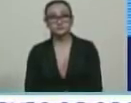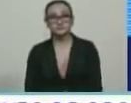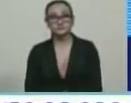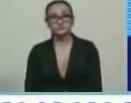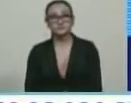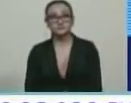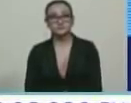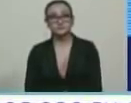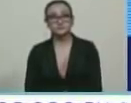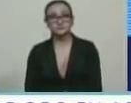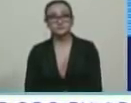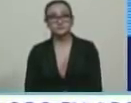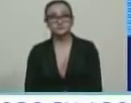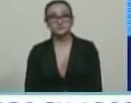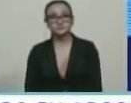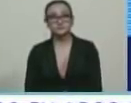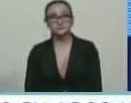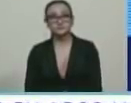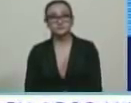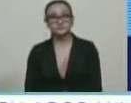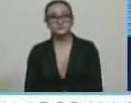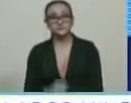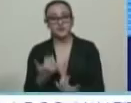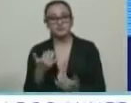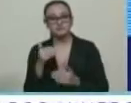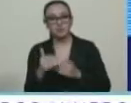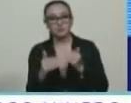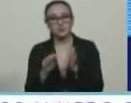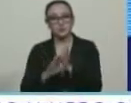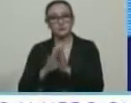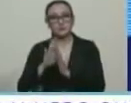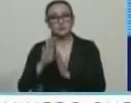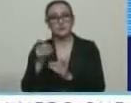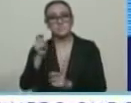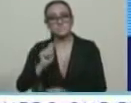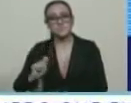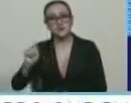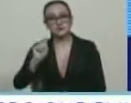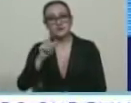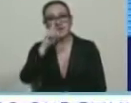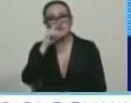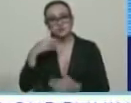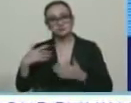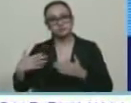con tendencia a su crecimiento en los meses y años que están por venir.